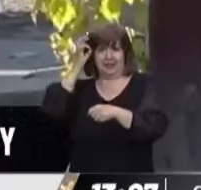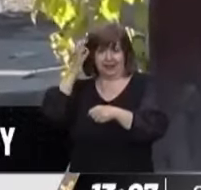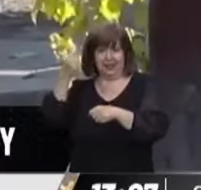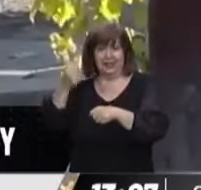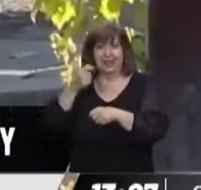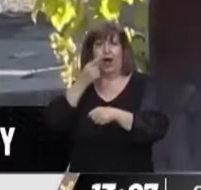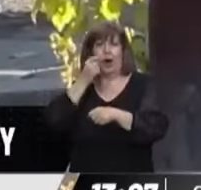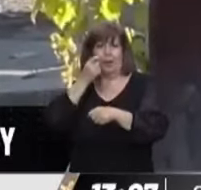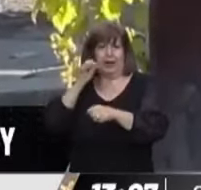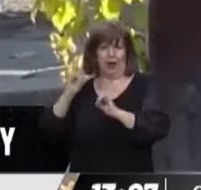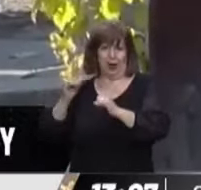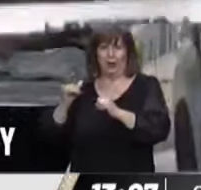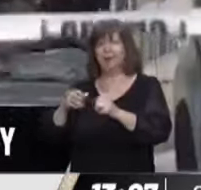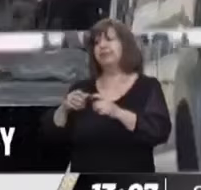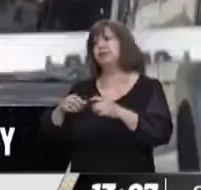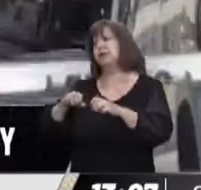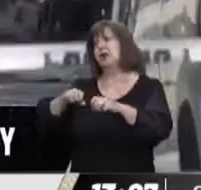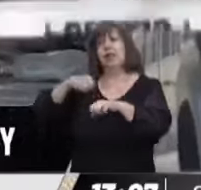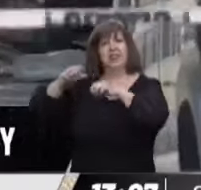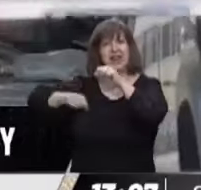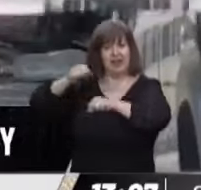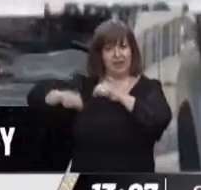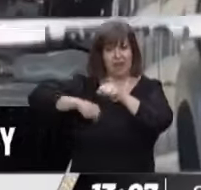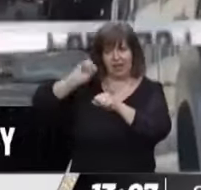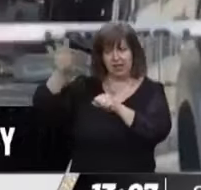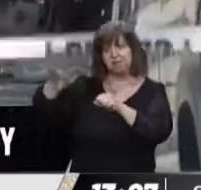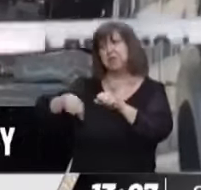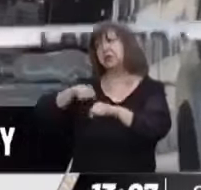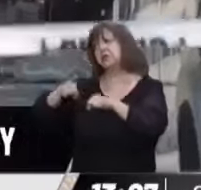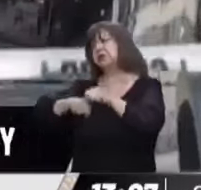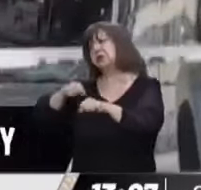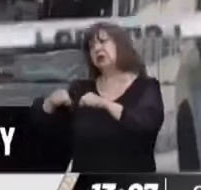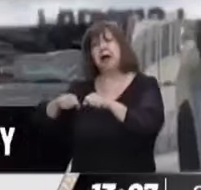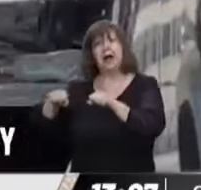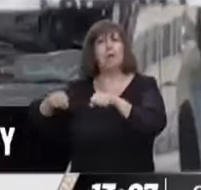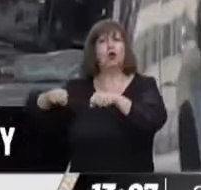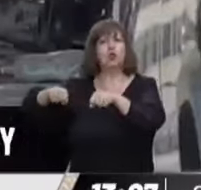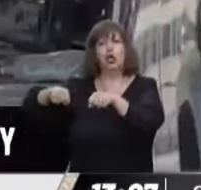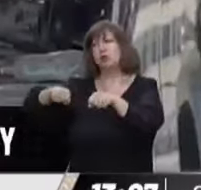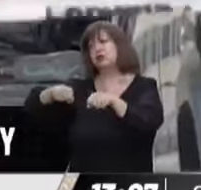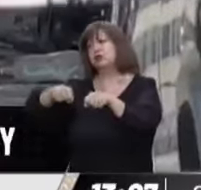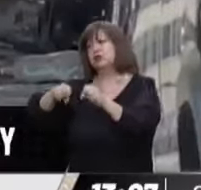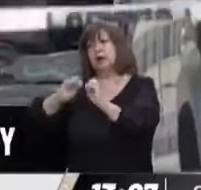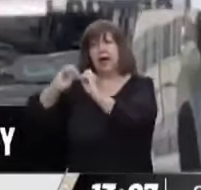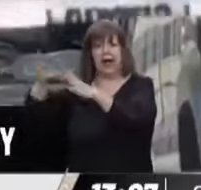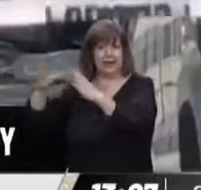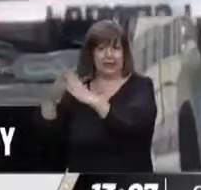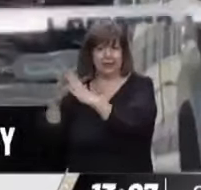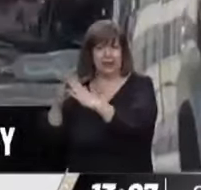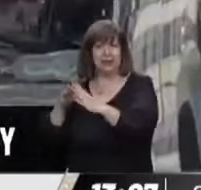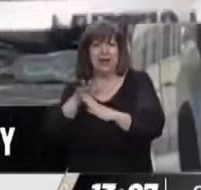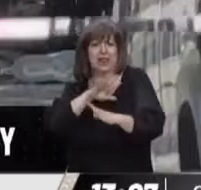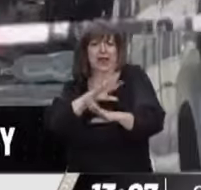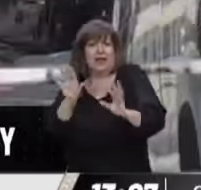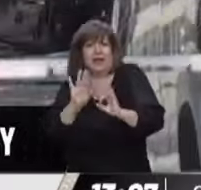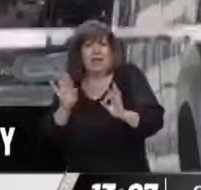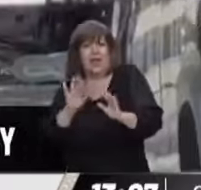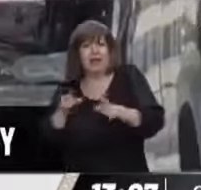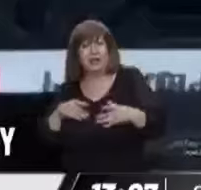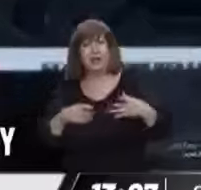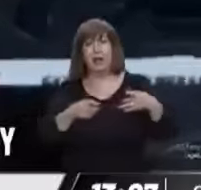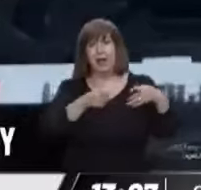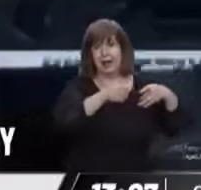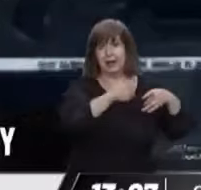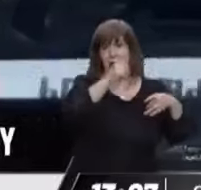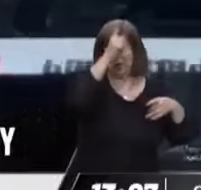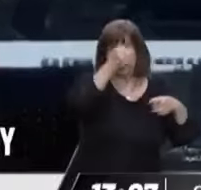y pierde la vida en un choque que se produce con un móvil policial. Hasta ahora la información, que esto es lo último, se está a la